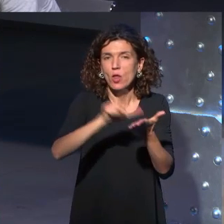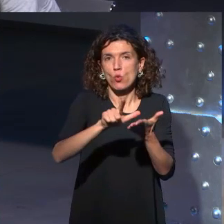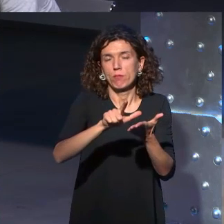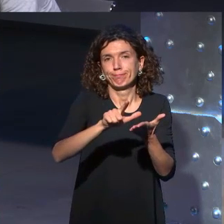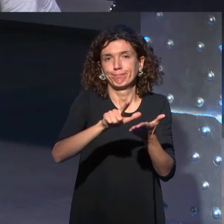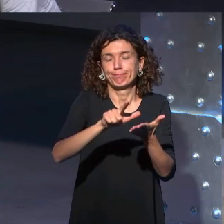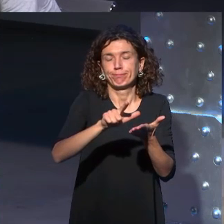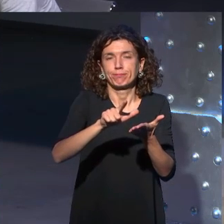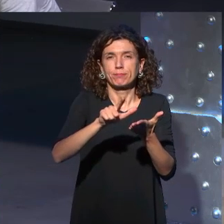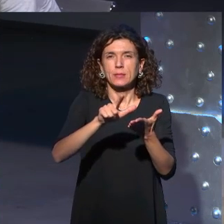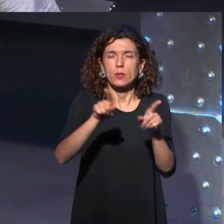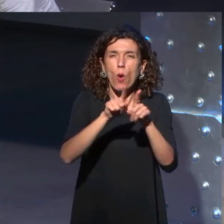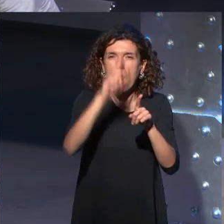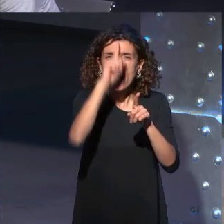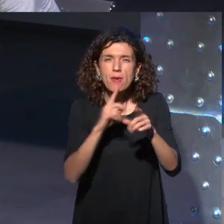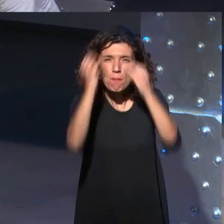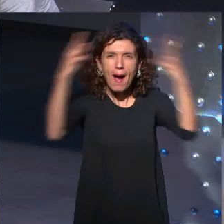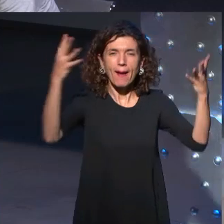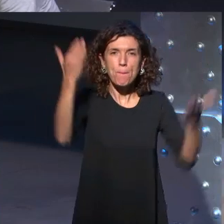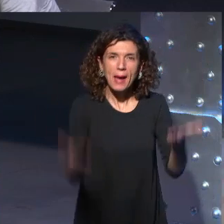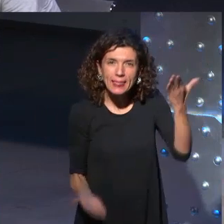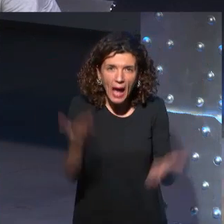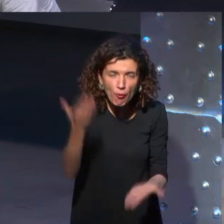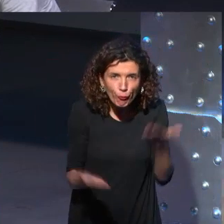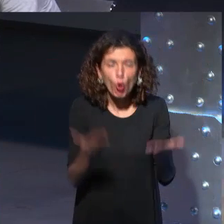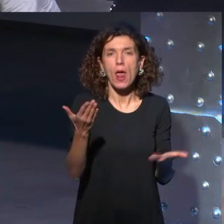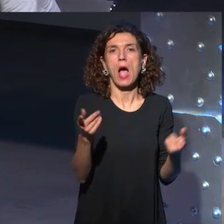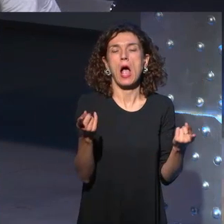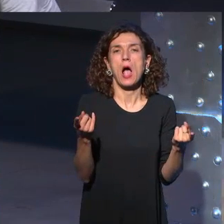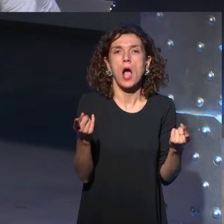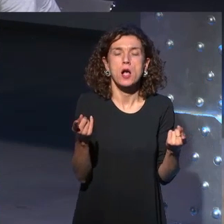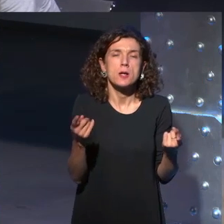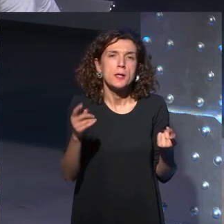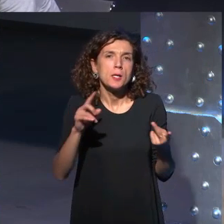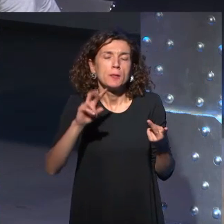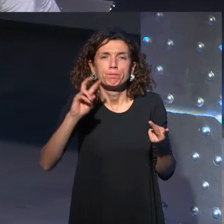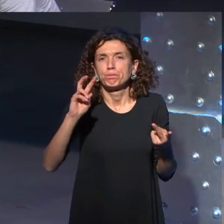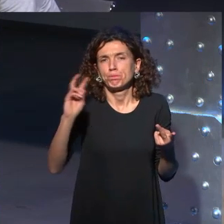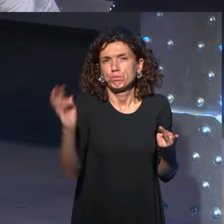de imágenes, una sucesión de metáforas, una sucesión de